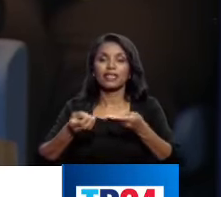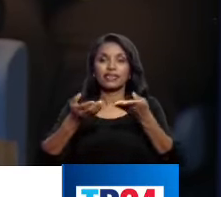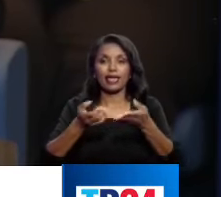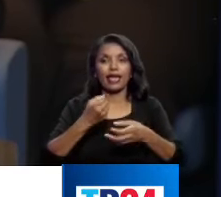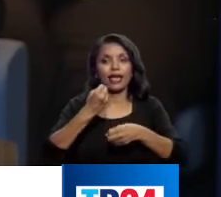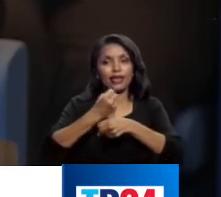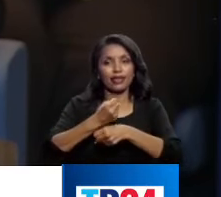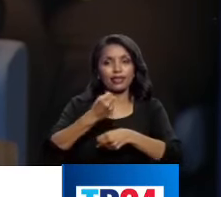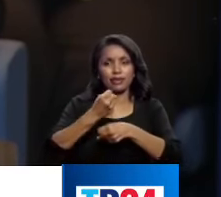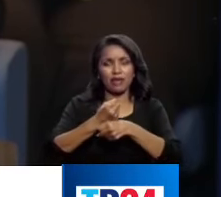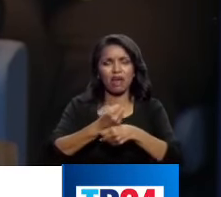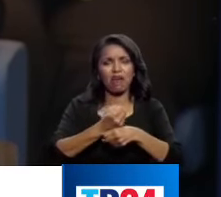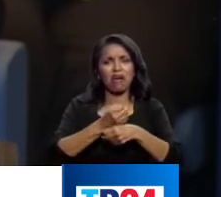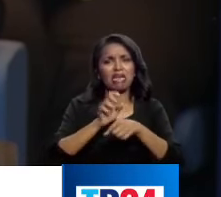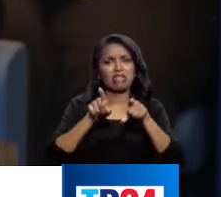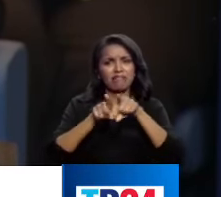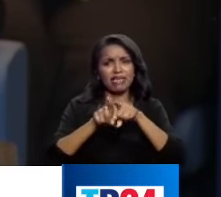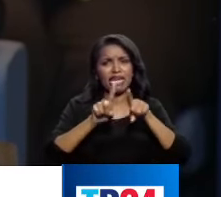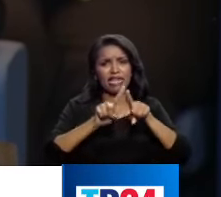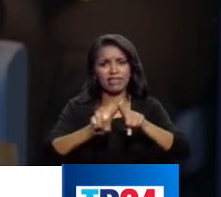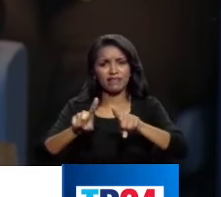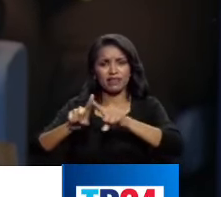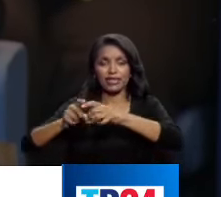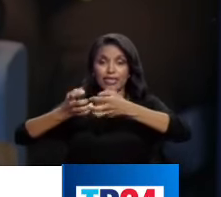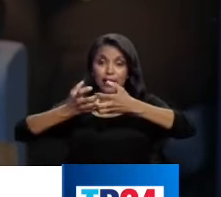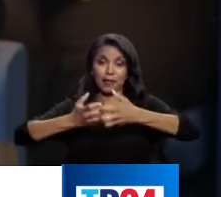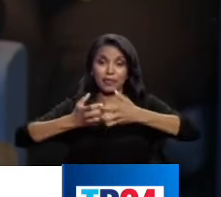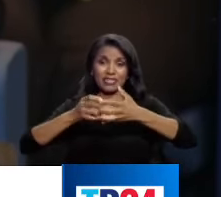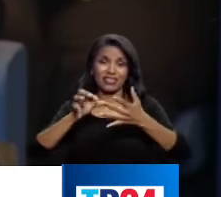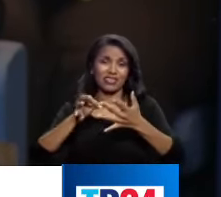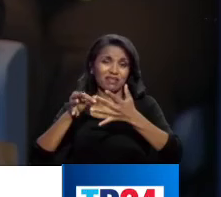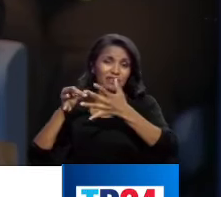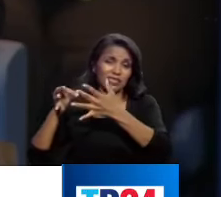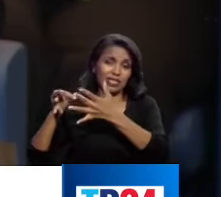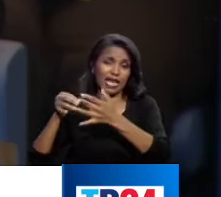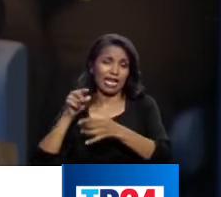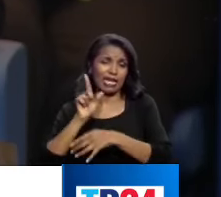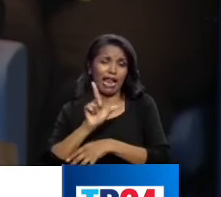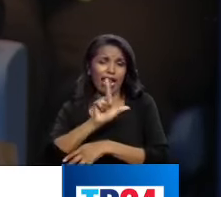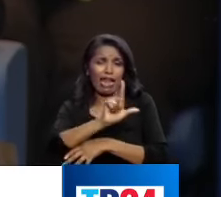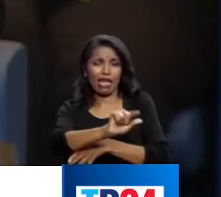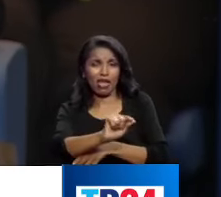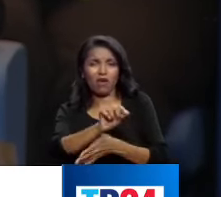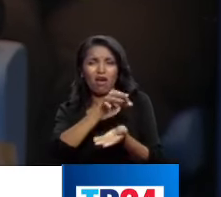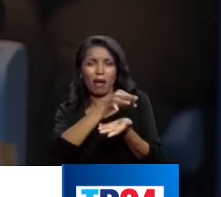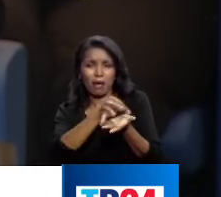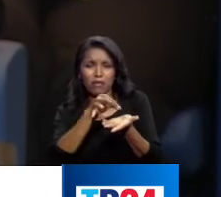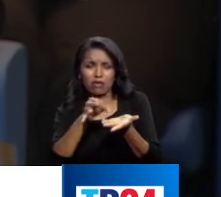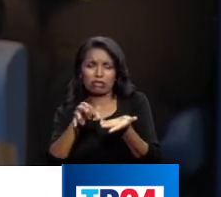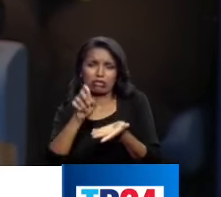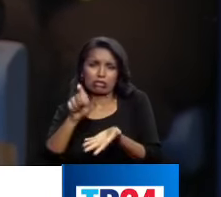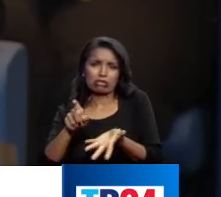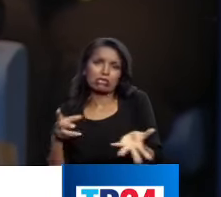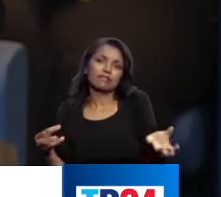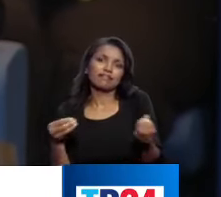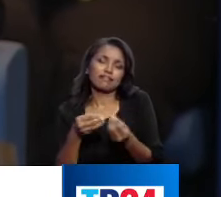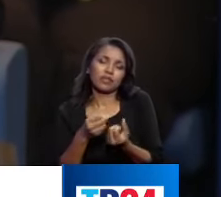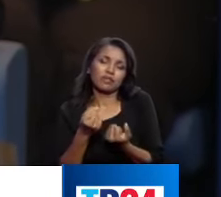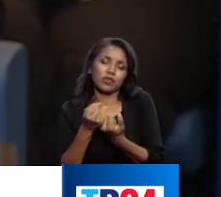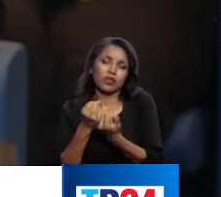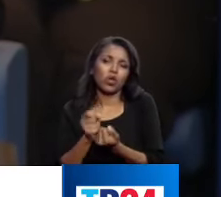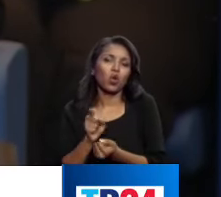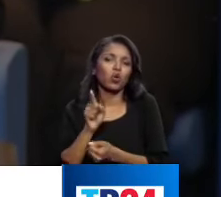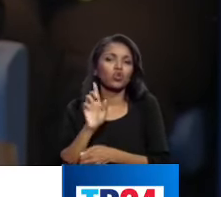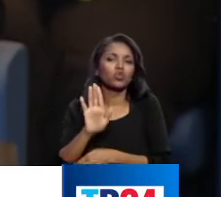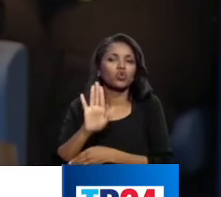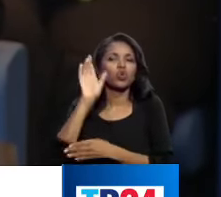pequeñas empresas turísticas, especialmente en el interior del país. La pregunta es, ¿cuáles serían las acciones